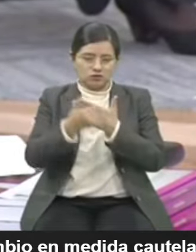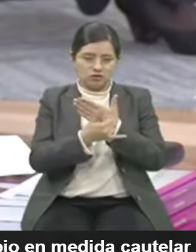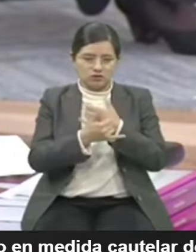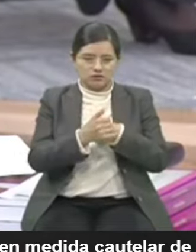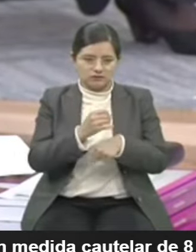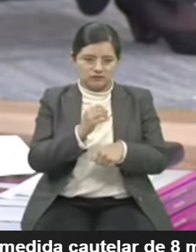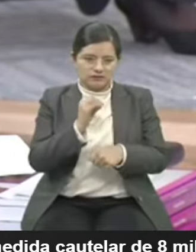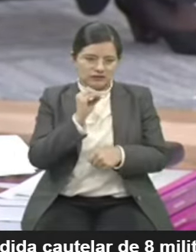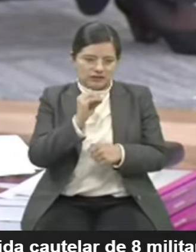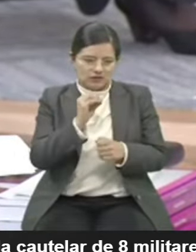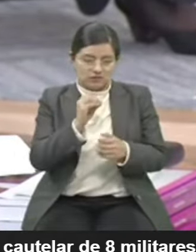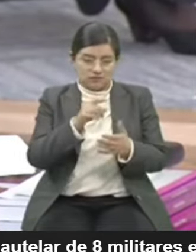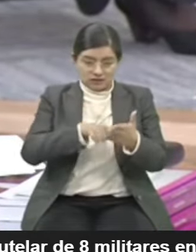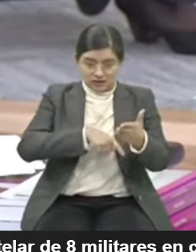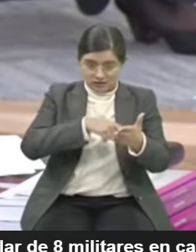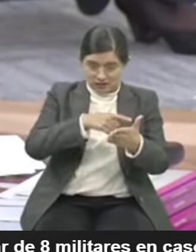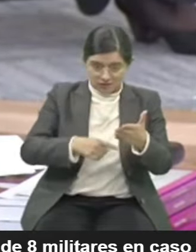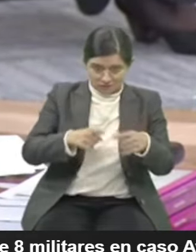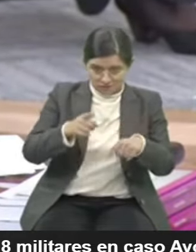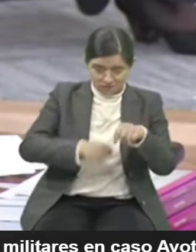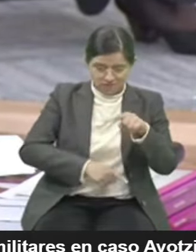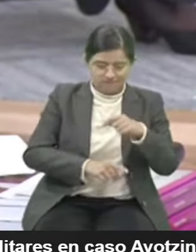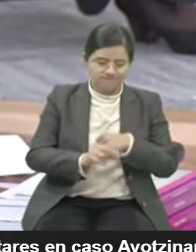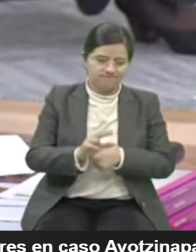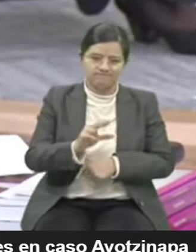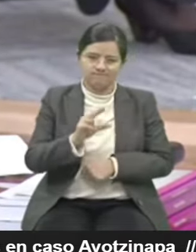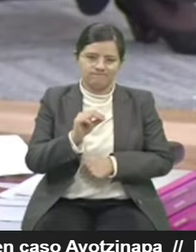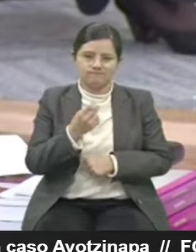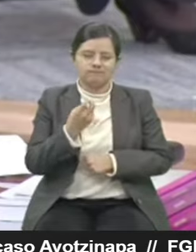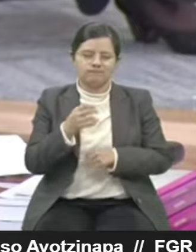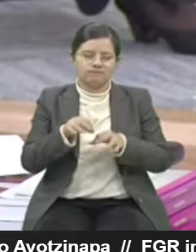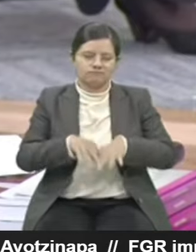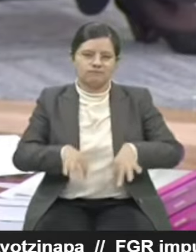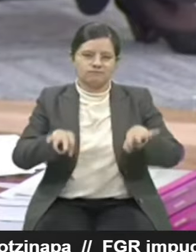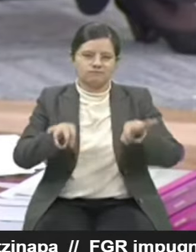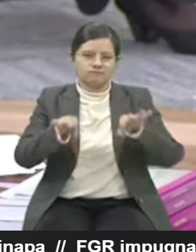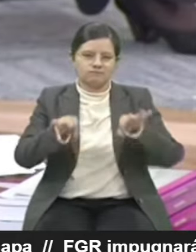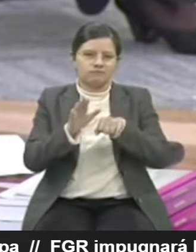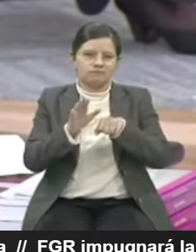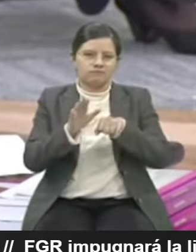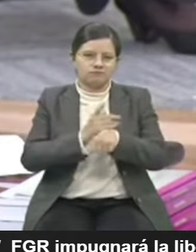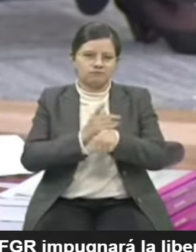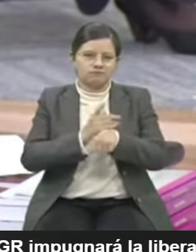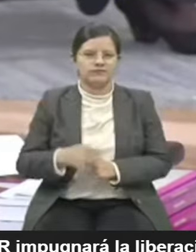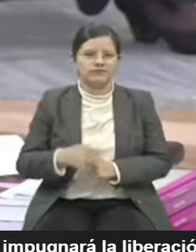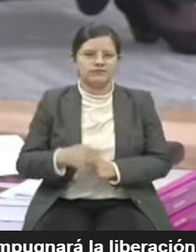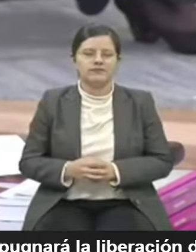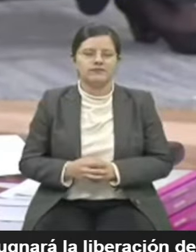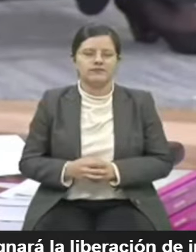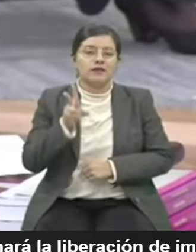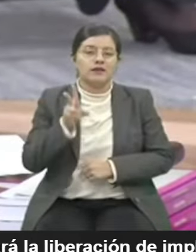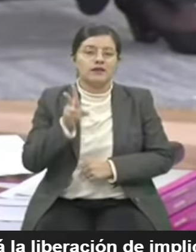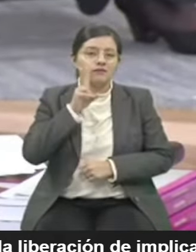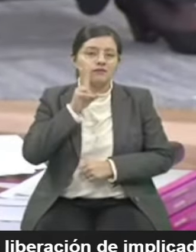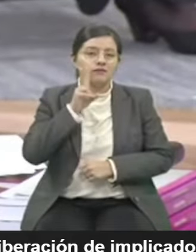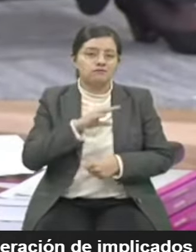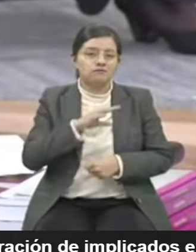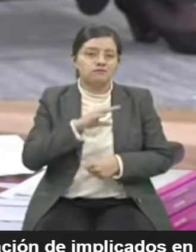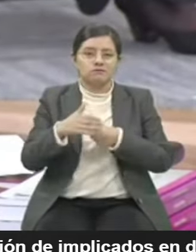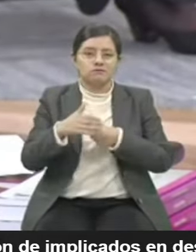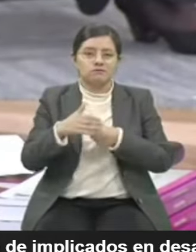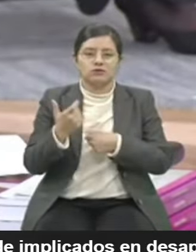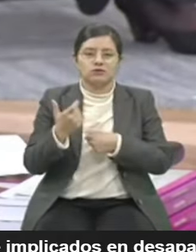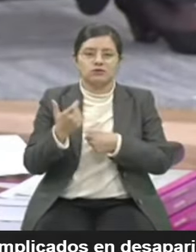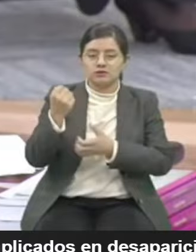proyectos cancelados y esto es importante porque eh dependiendo de las economías que se vayan